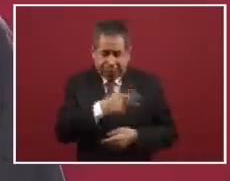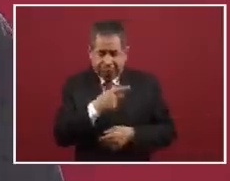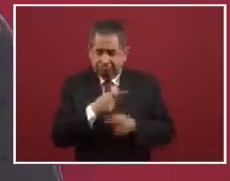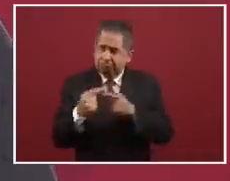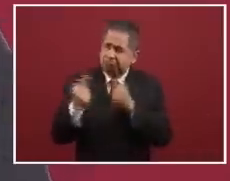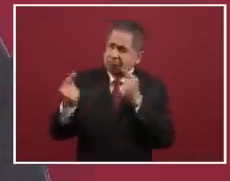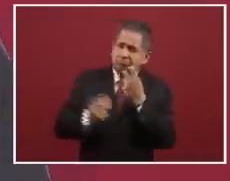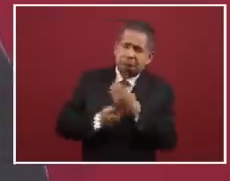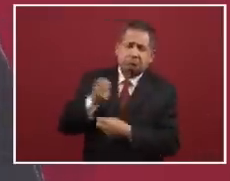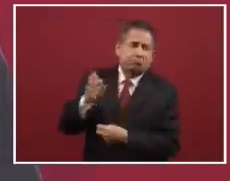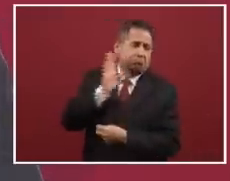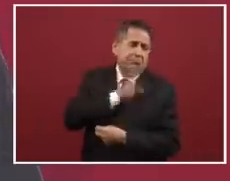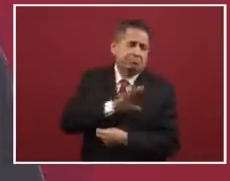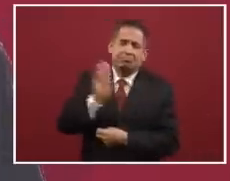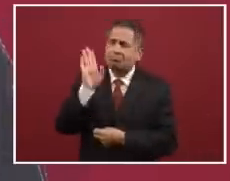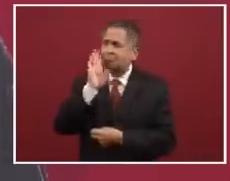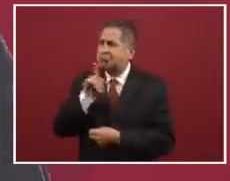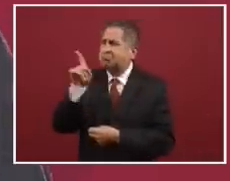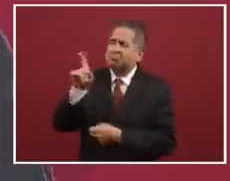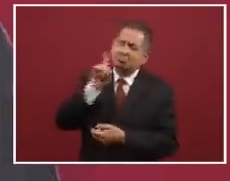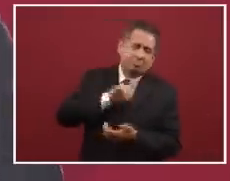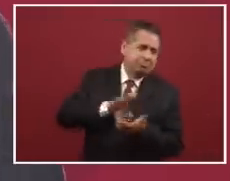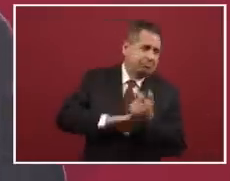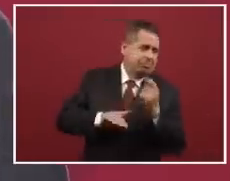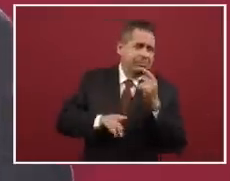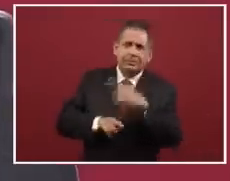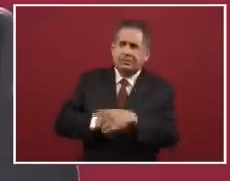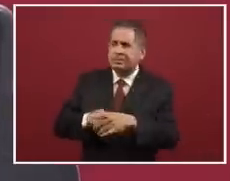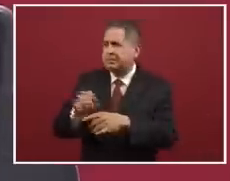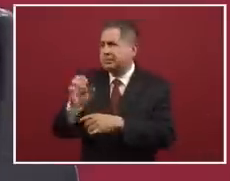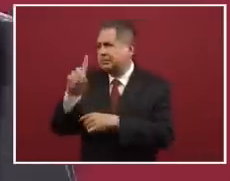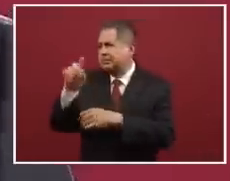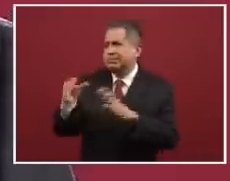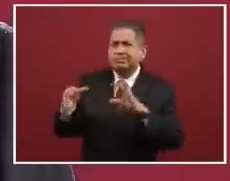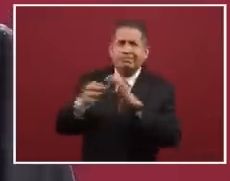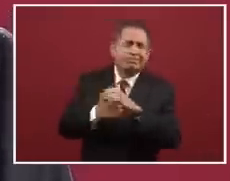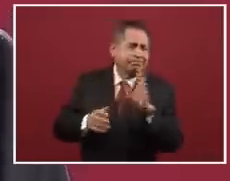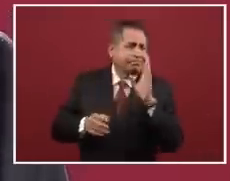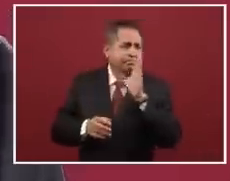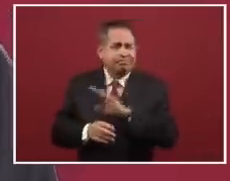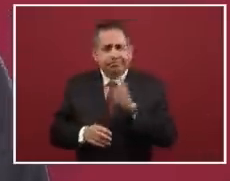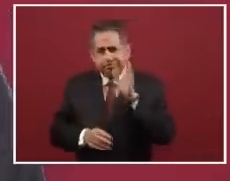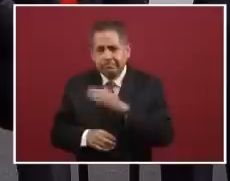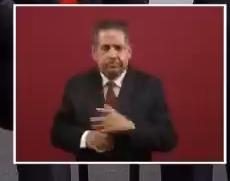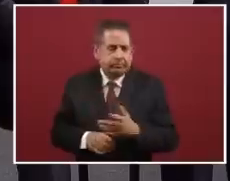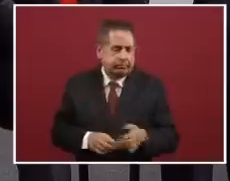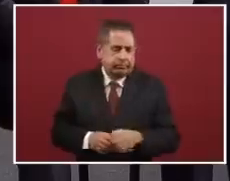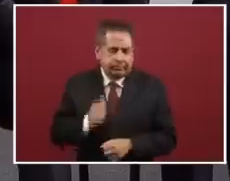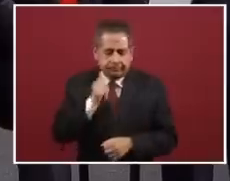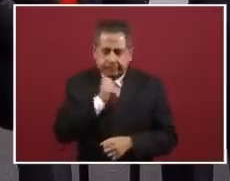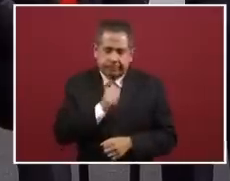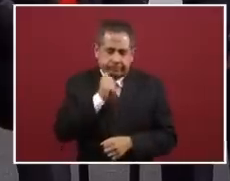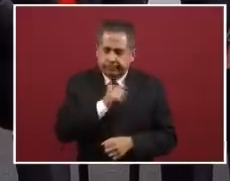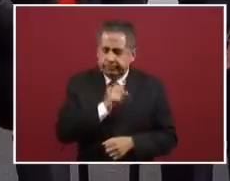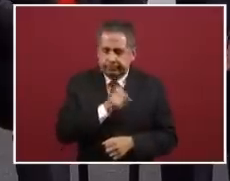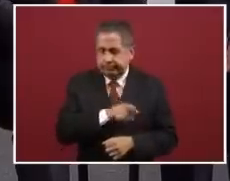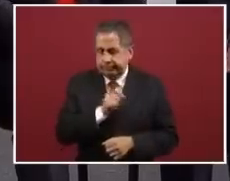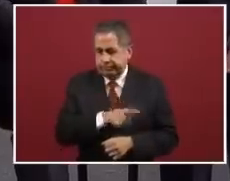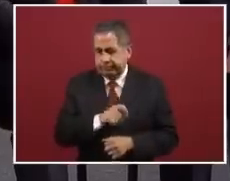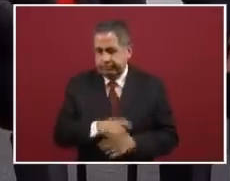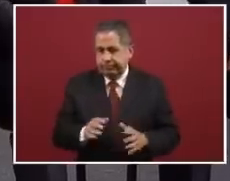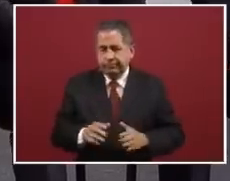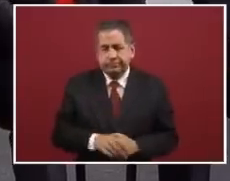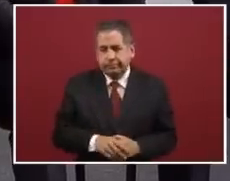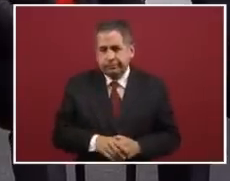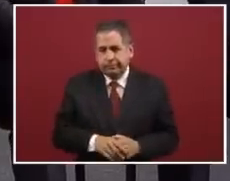que estuvo mal lo que hizo el gobierno. Eso se puede